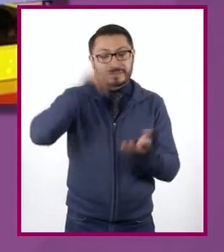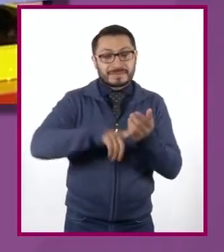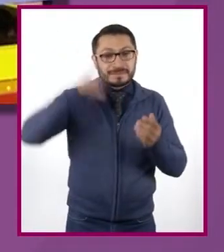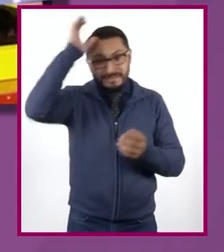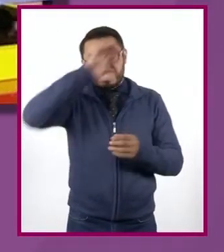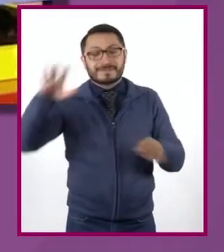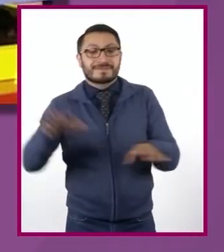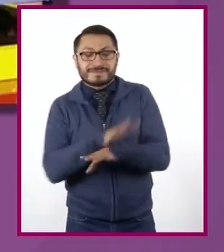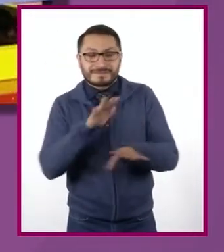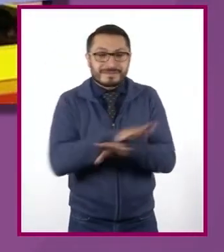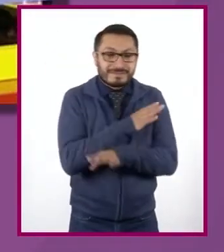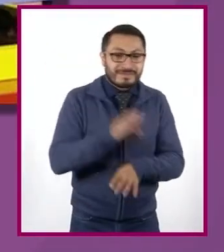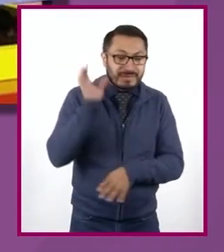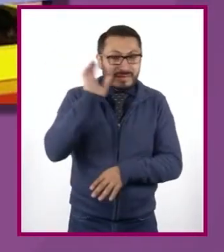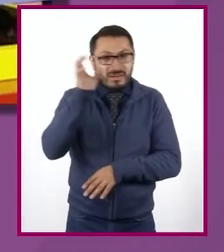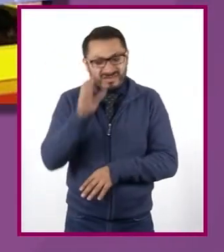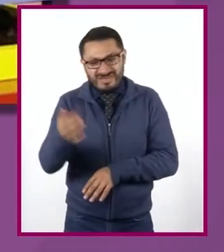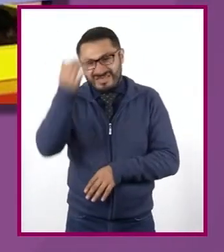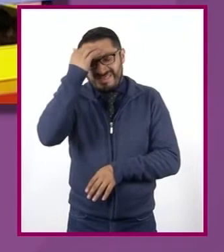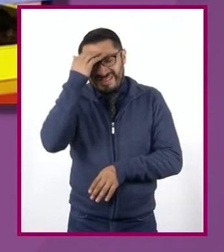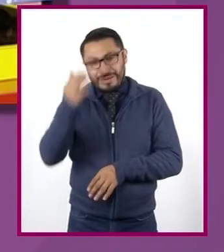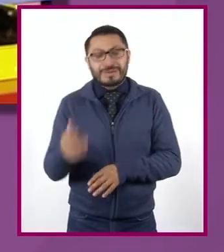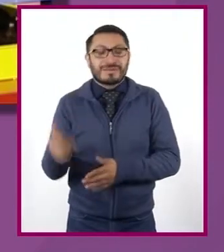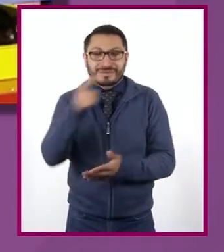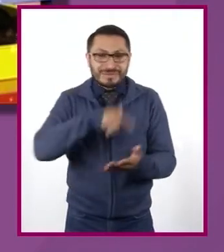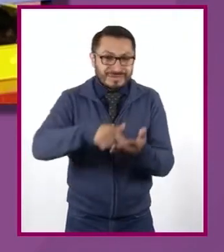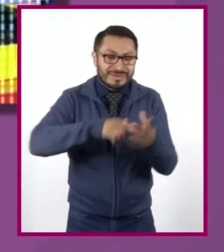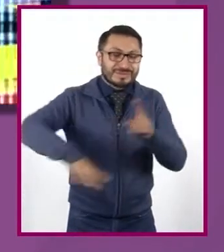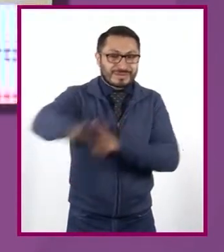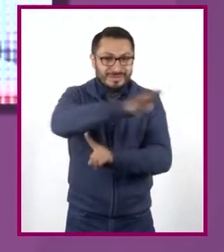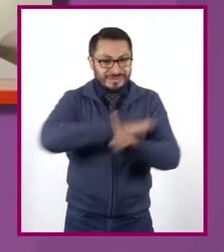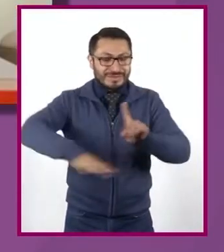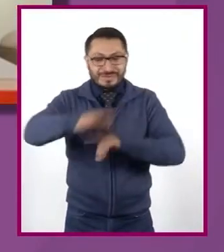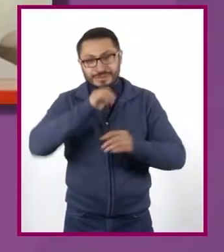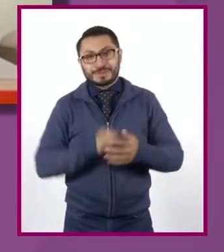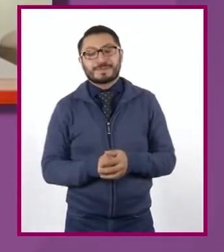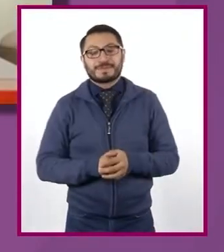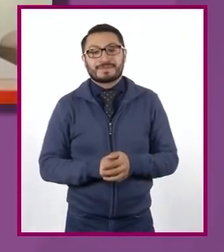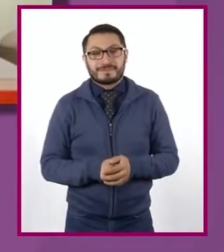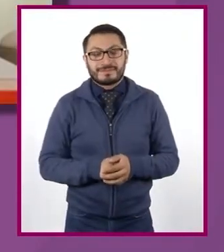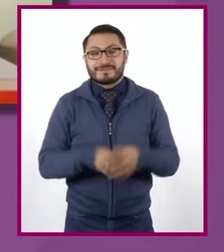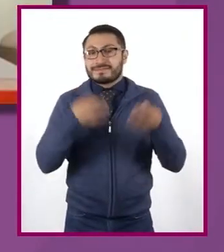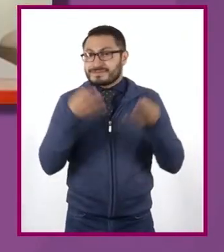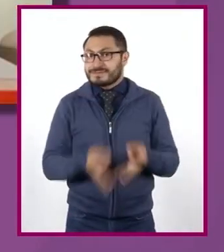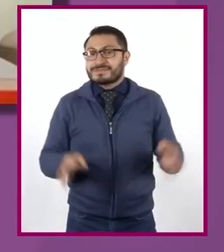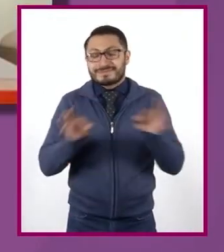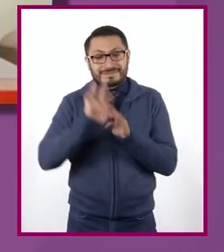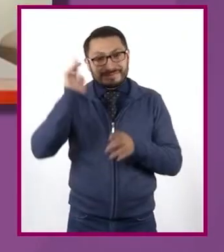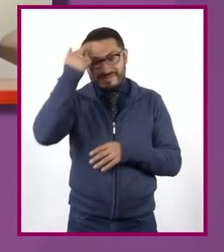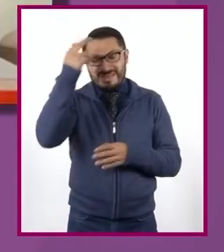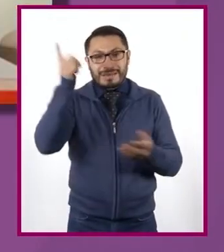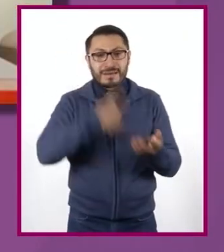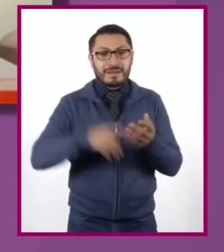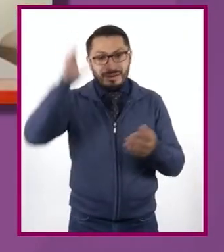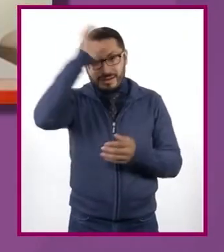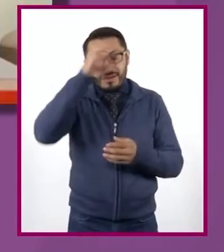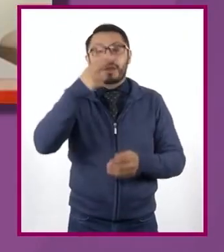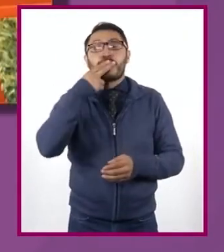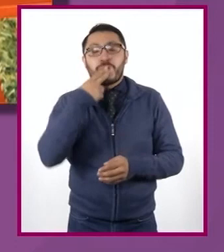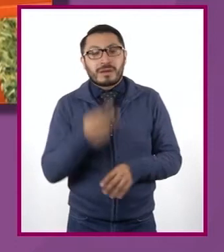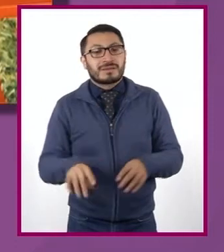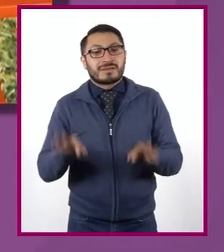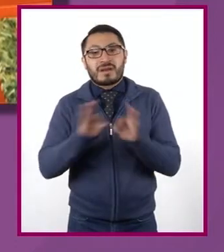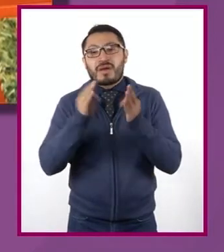se conoce más del fenómeno u objeto estudiado. Cabe resaltar que en la ciencia también se usan los